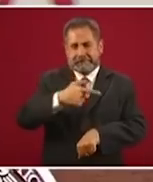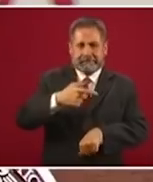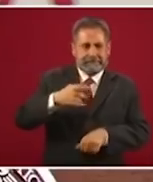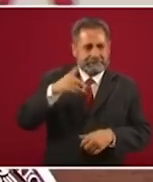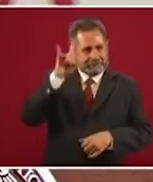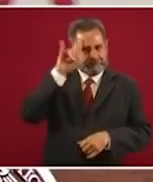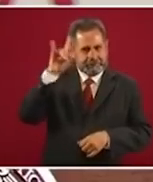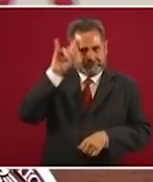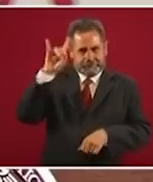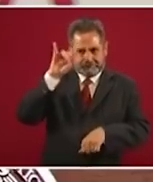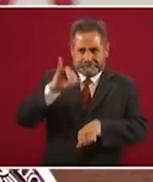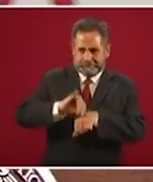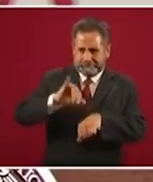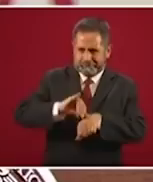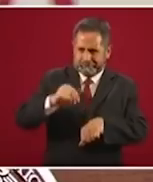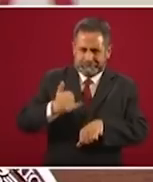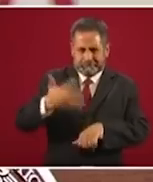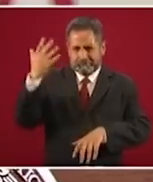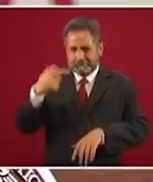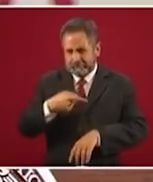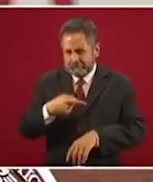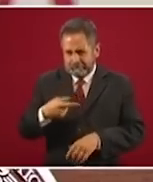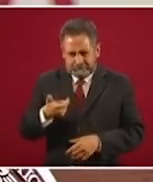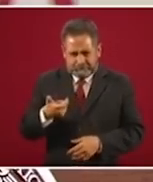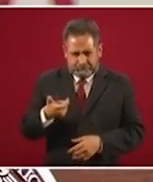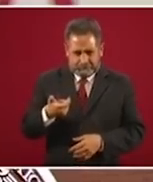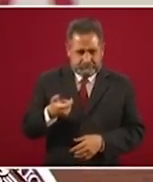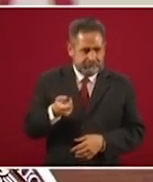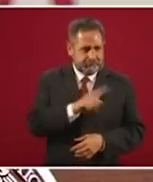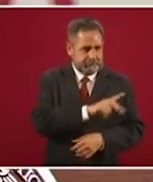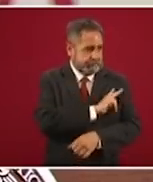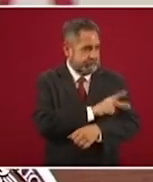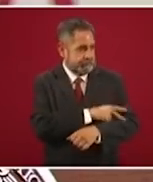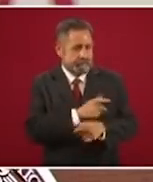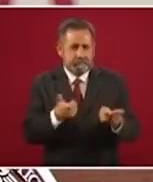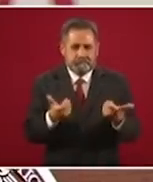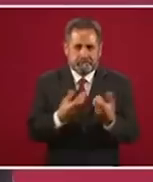es como el poder, son primos hermanos,